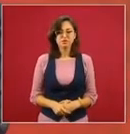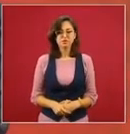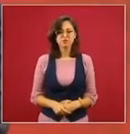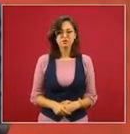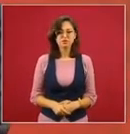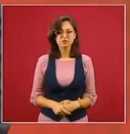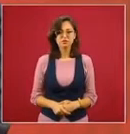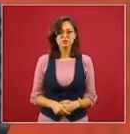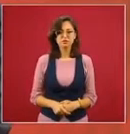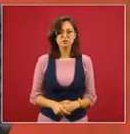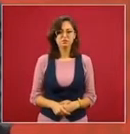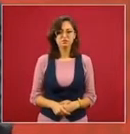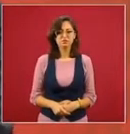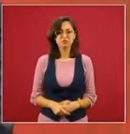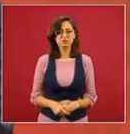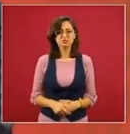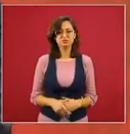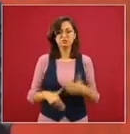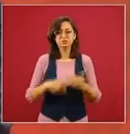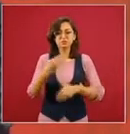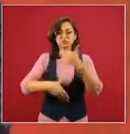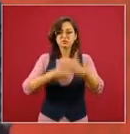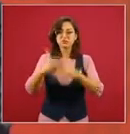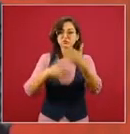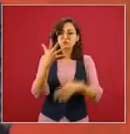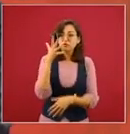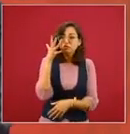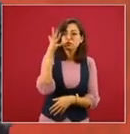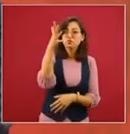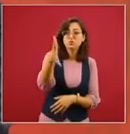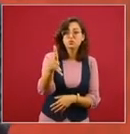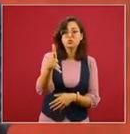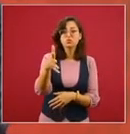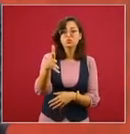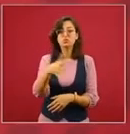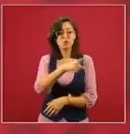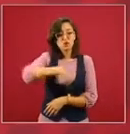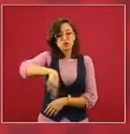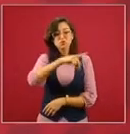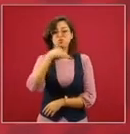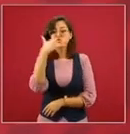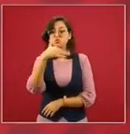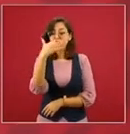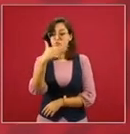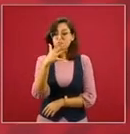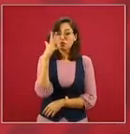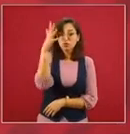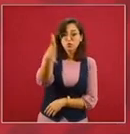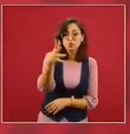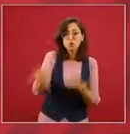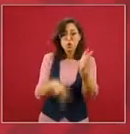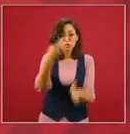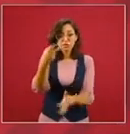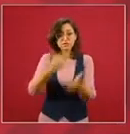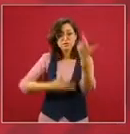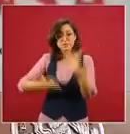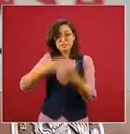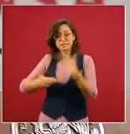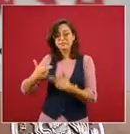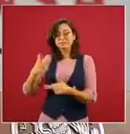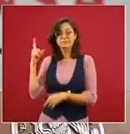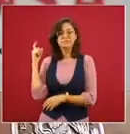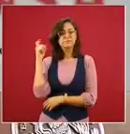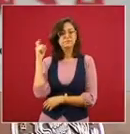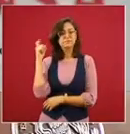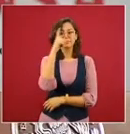Y ya va a ser muy difícil para los corruptos dar marcha atrás. No